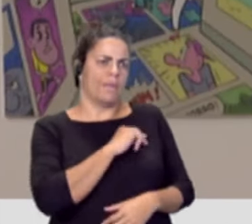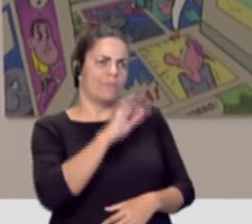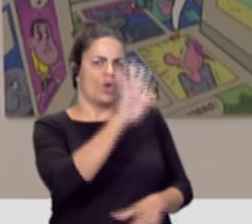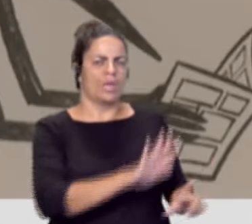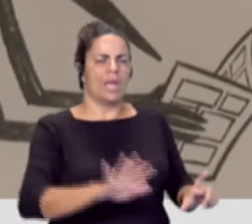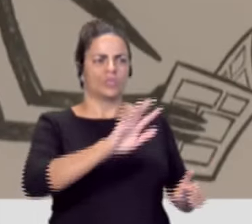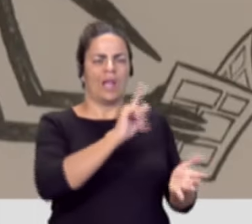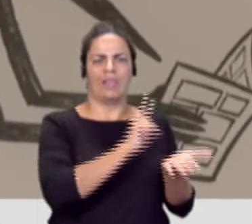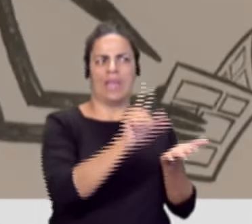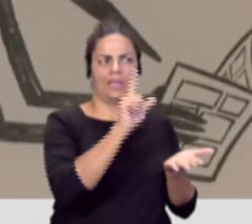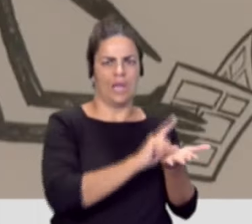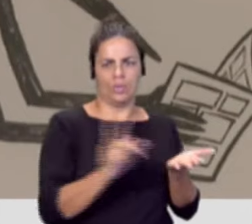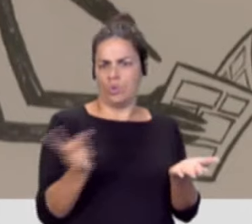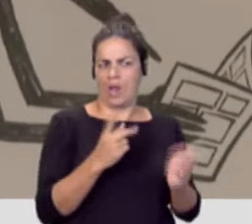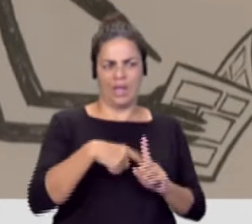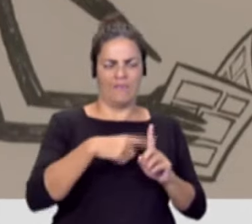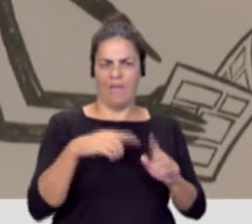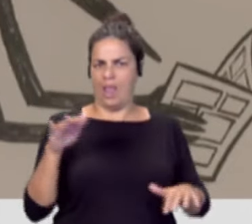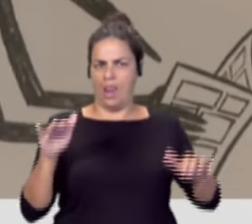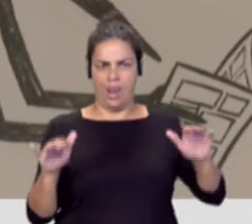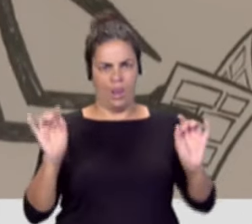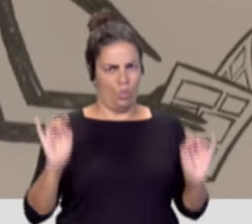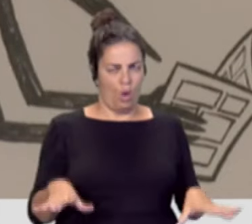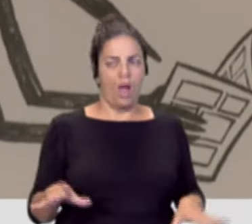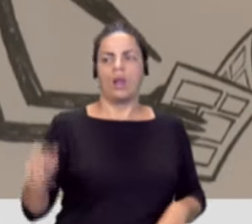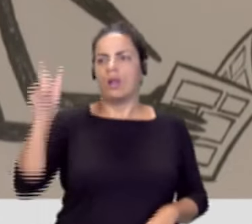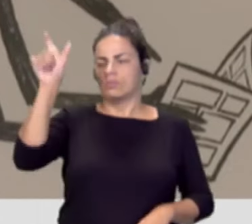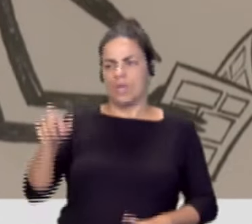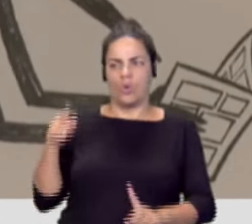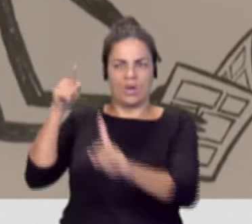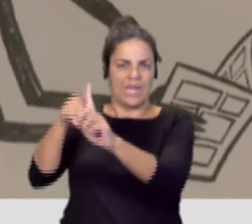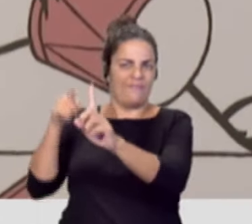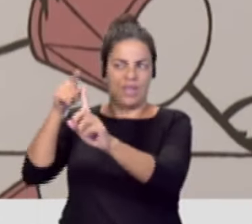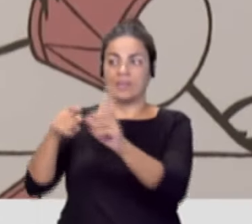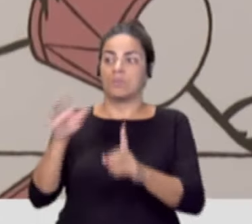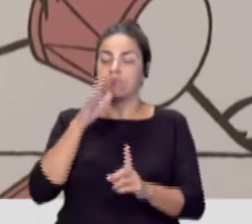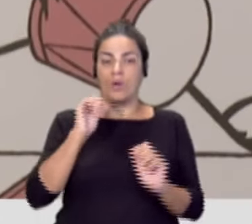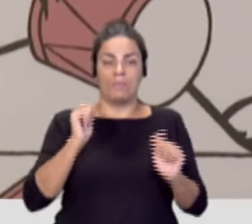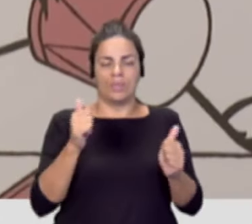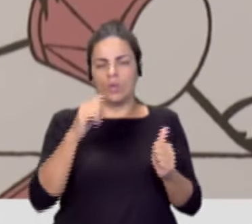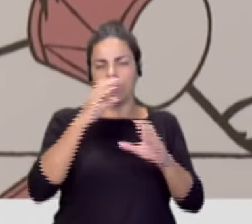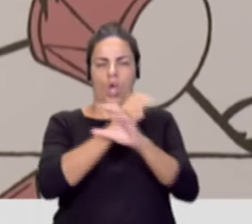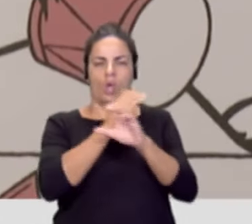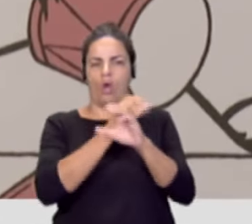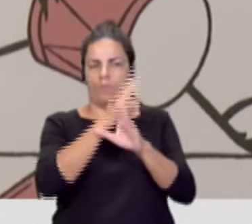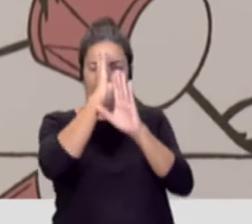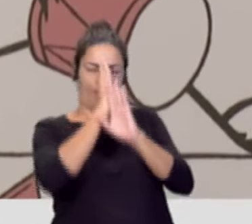de Literatura. Y es un auténtico referente porque empezó en el cómic underground y ha